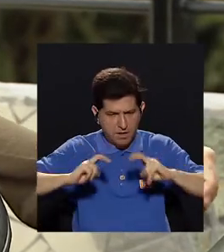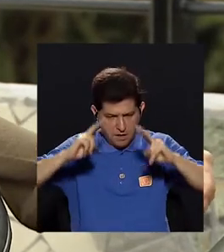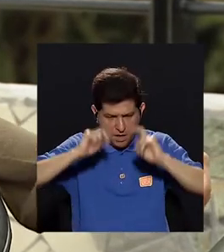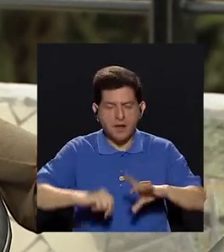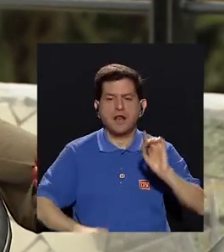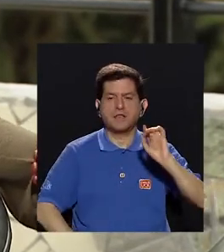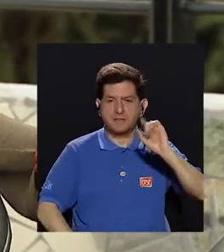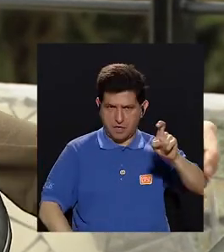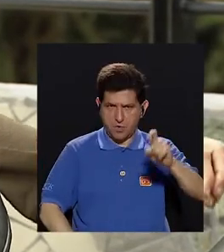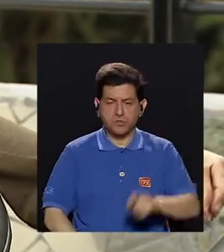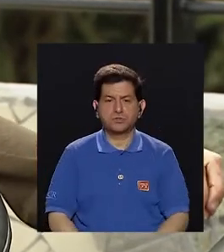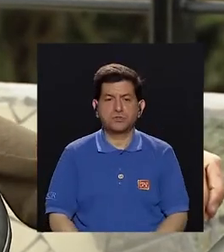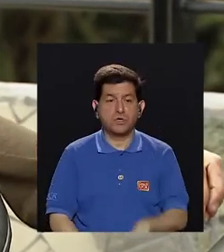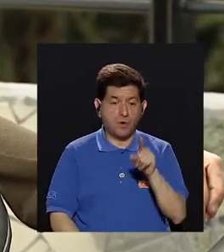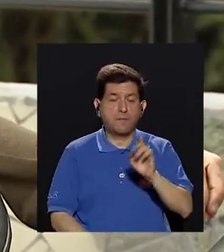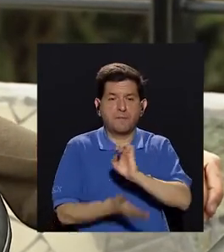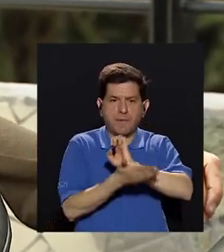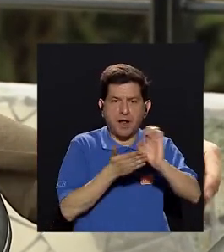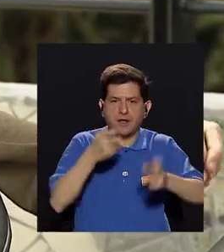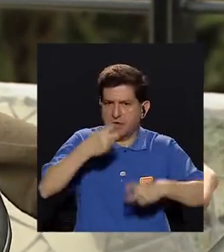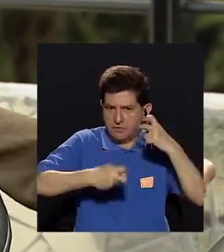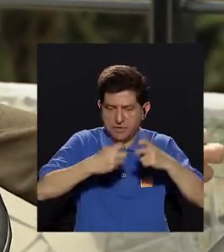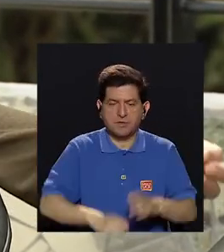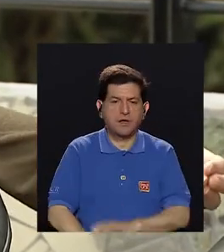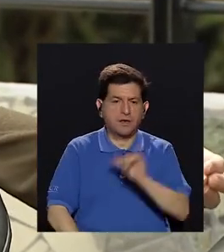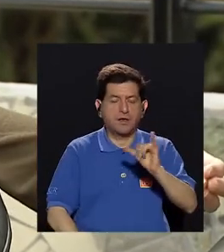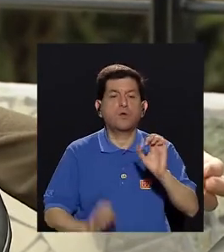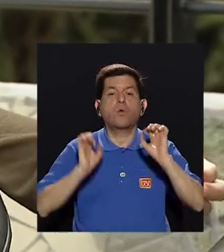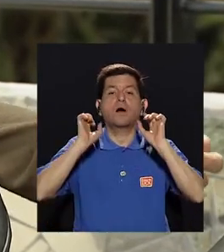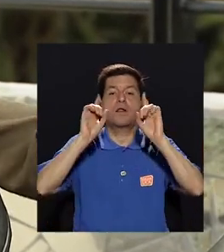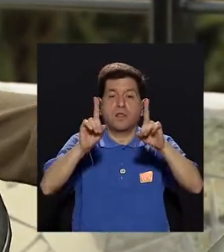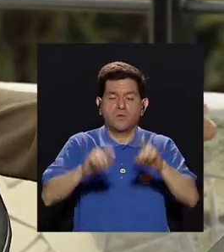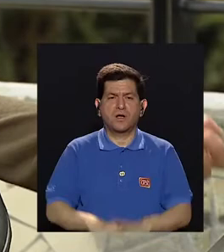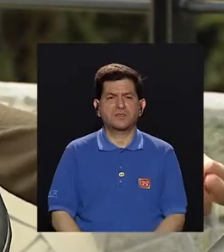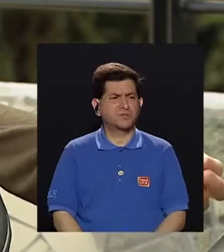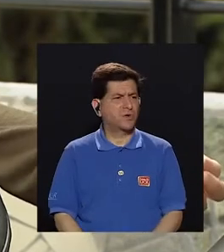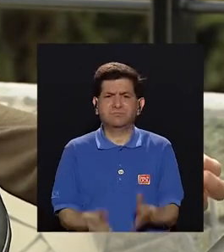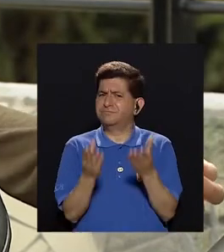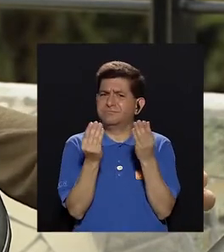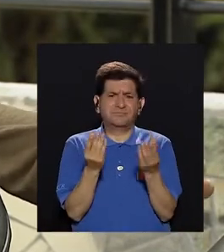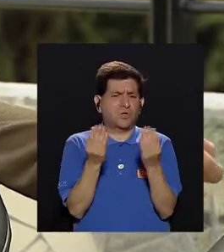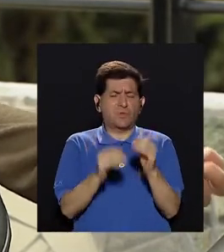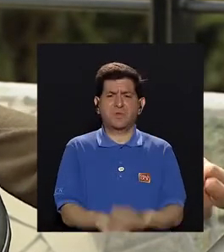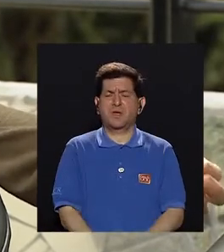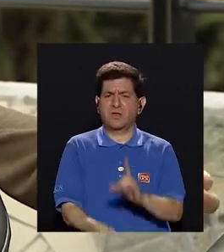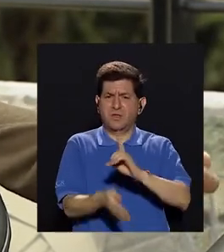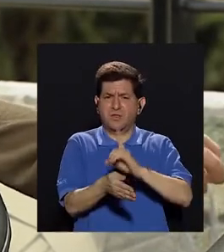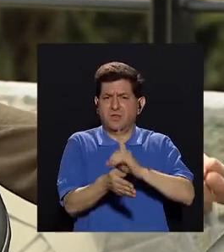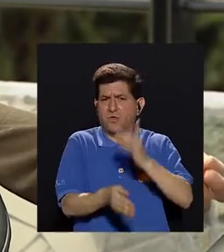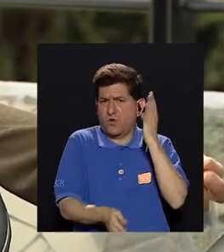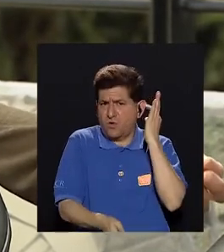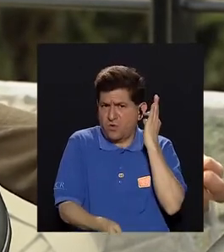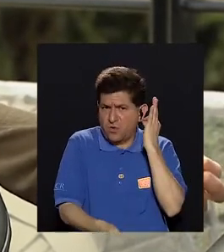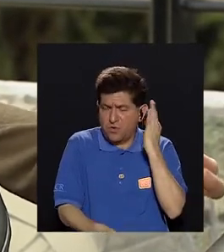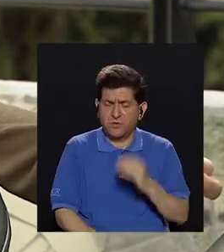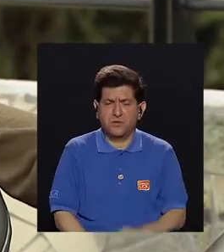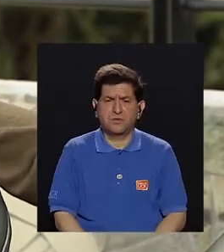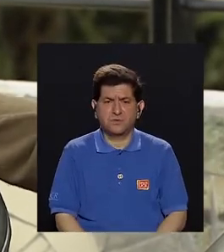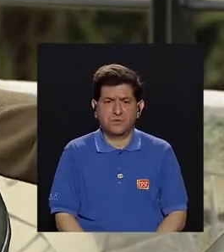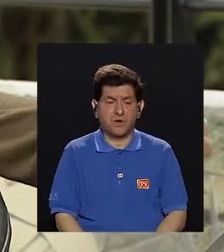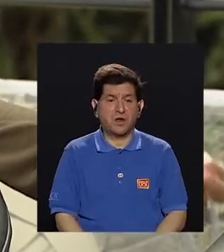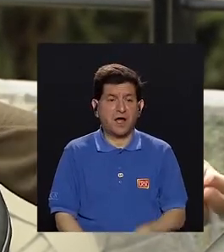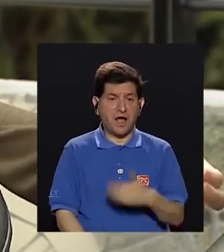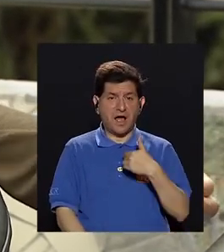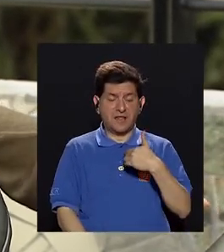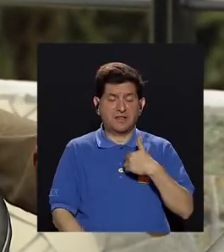son diagnósticas y que son de tipo preventivo. Y también la parte educativa de quitar el miedo de que el ginecólogo necesariamente es